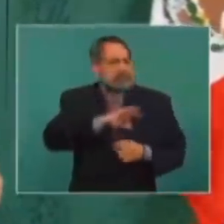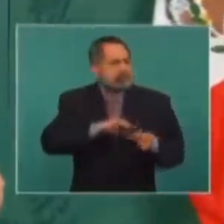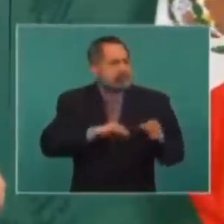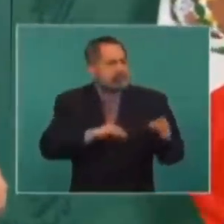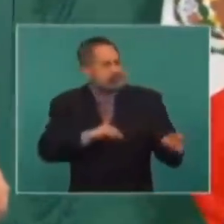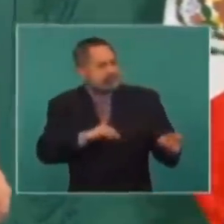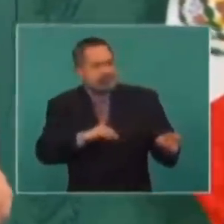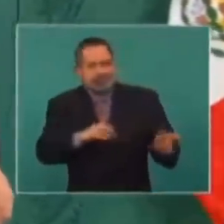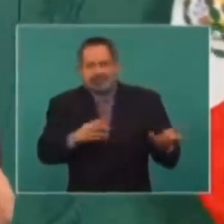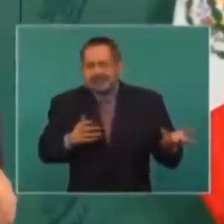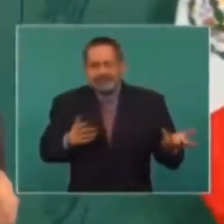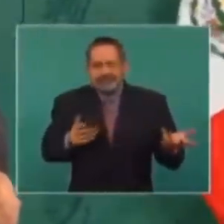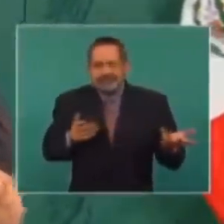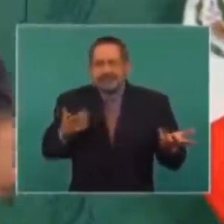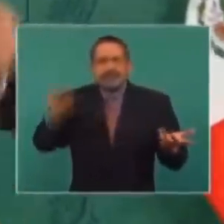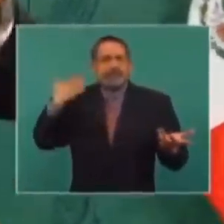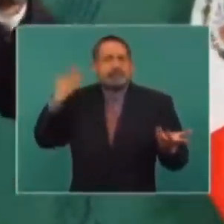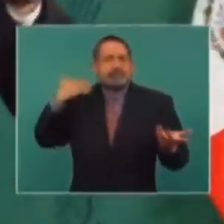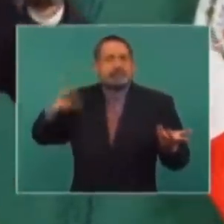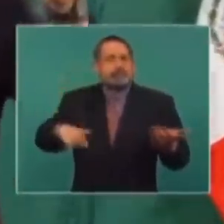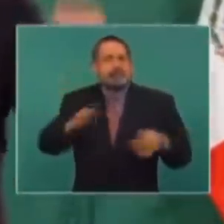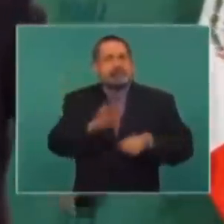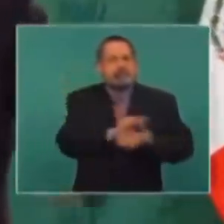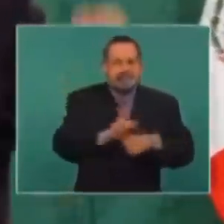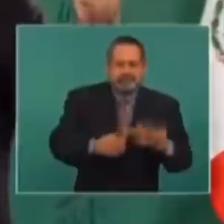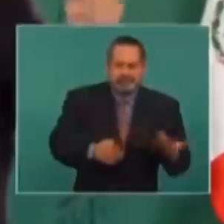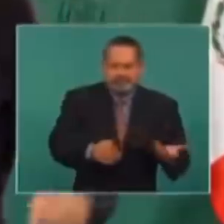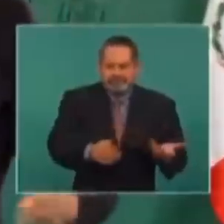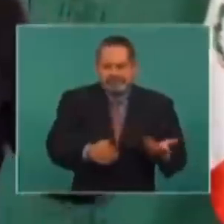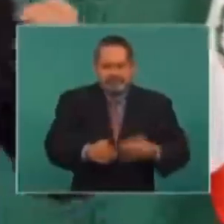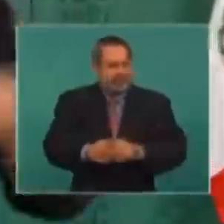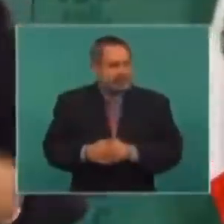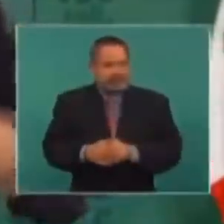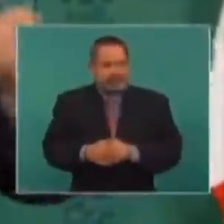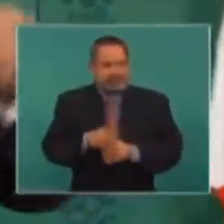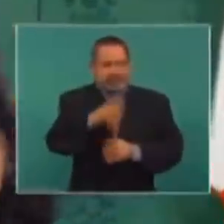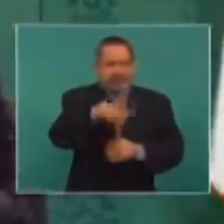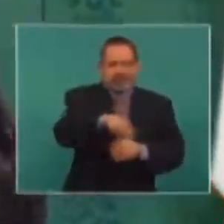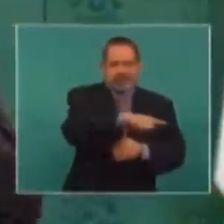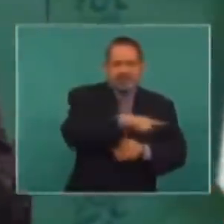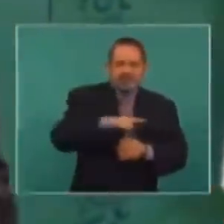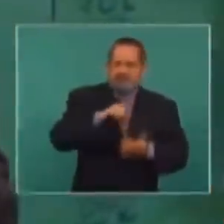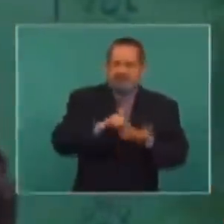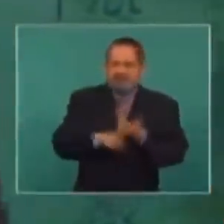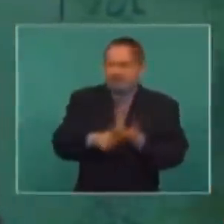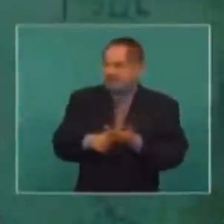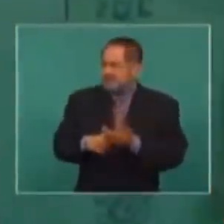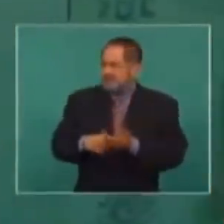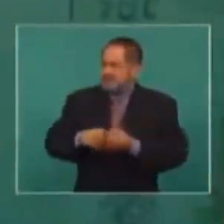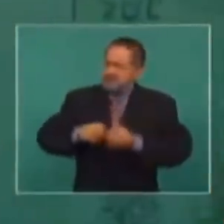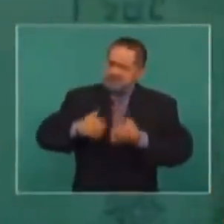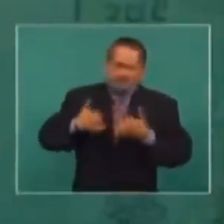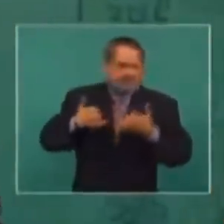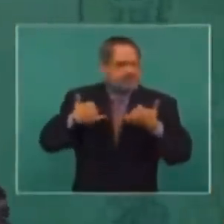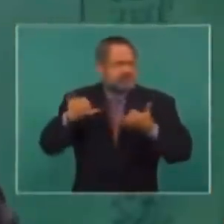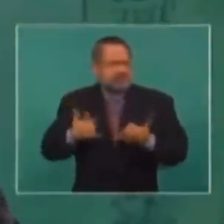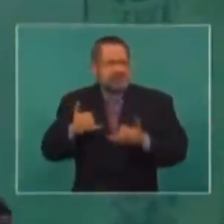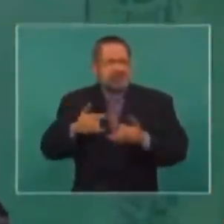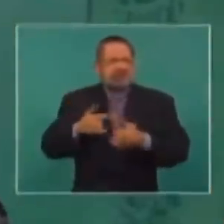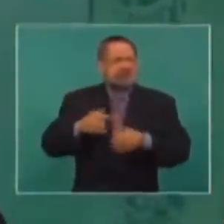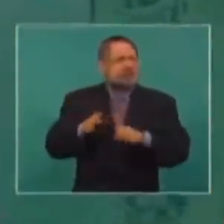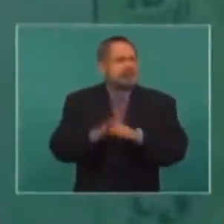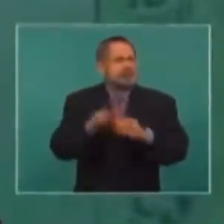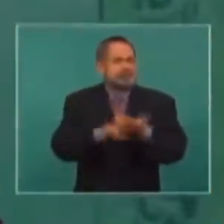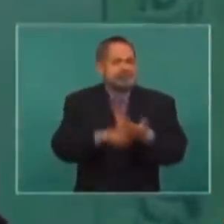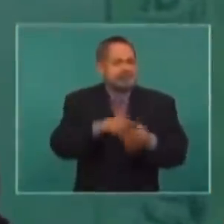público van a afianzarse sin pruebas la reforma eléctrica como